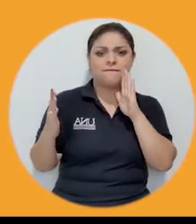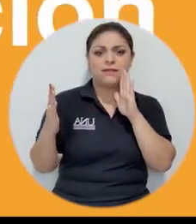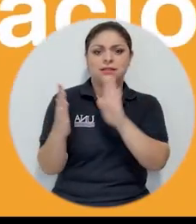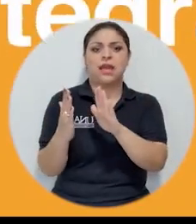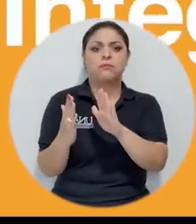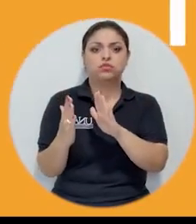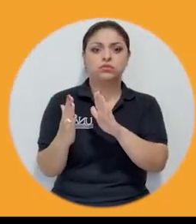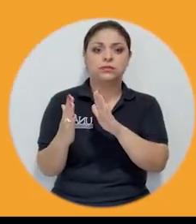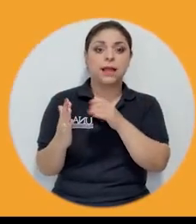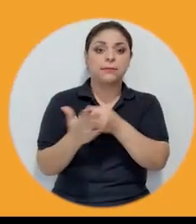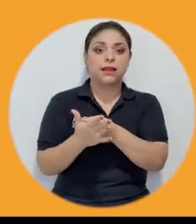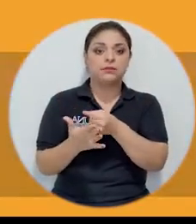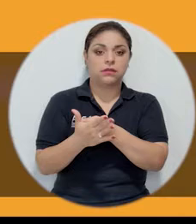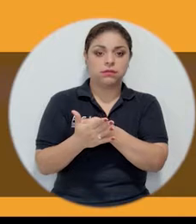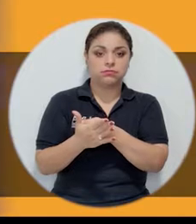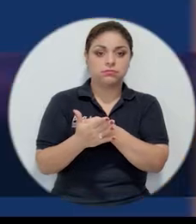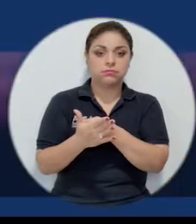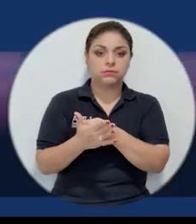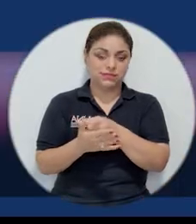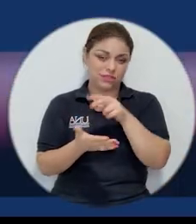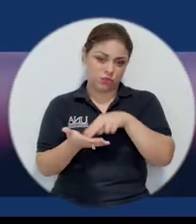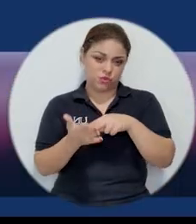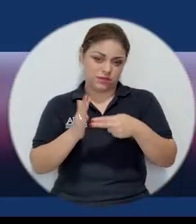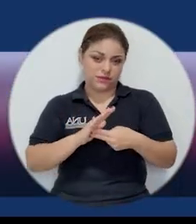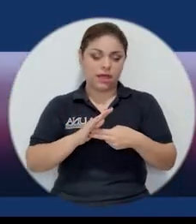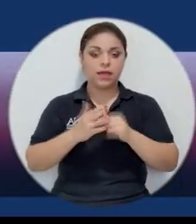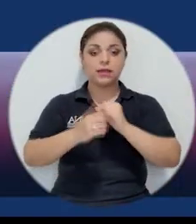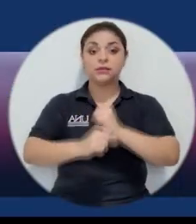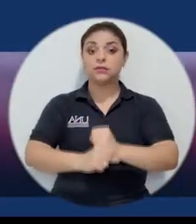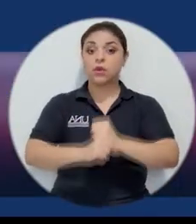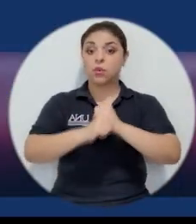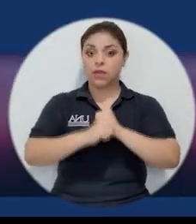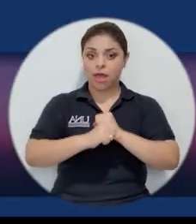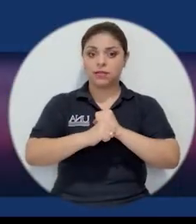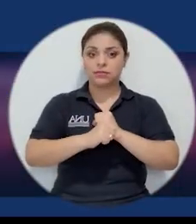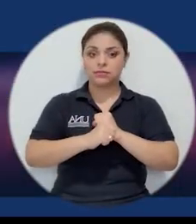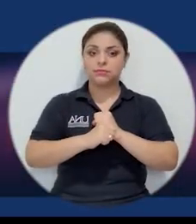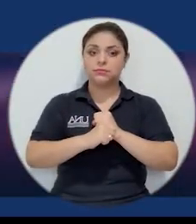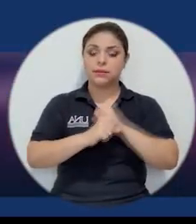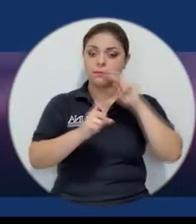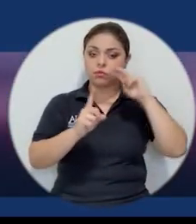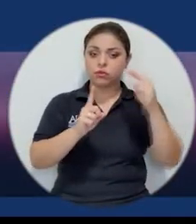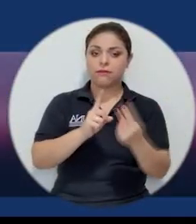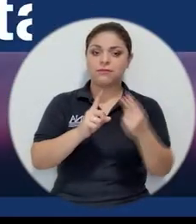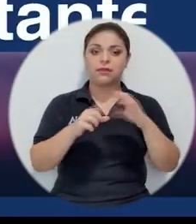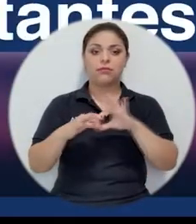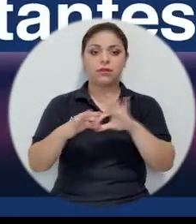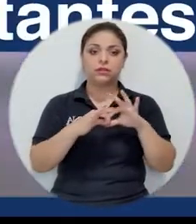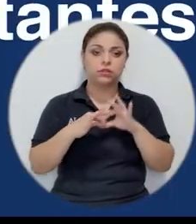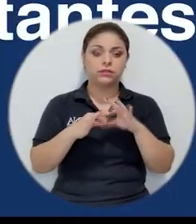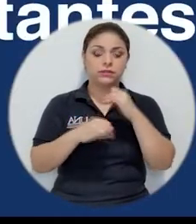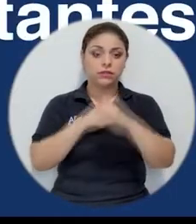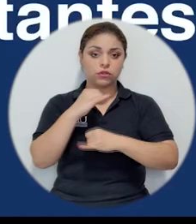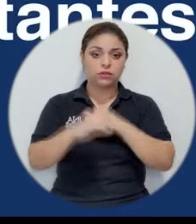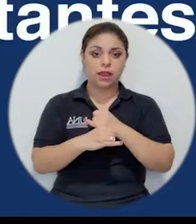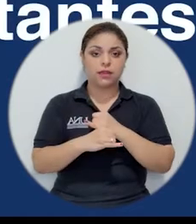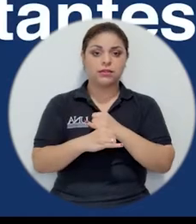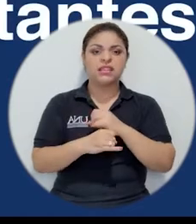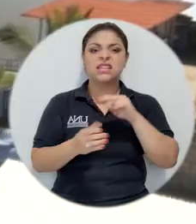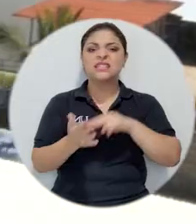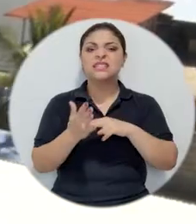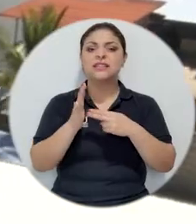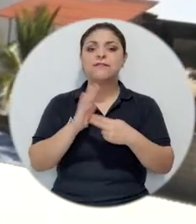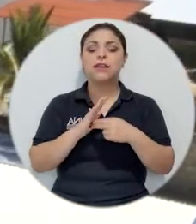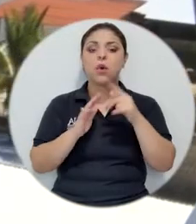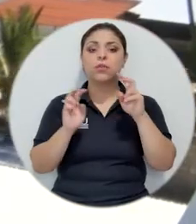que consideramos amenazante. Y cuando hablamos de un tema de seguridad, desde el punto de vista de las relaciones internacionales, estamos haciendo referencia a un